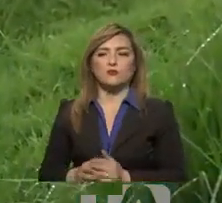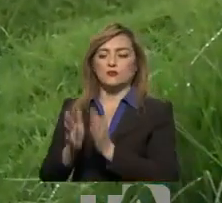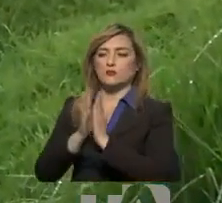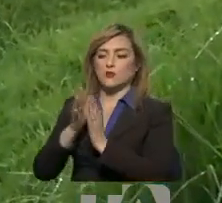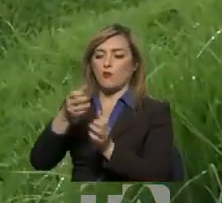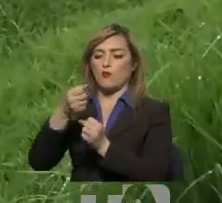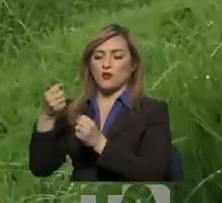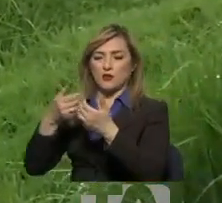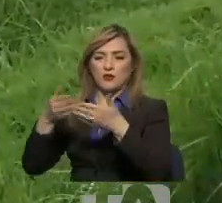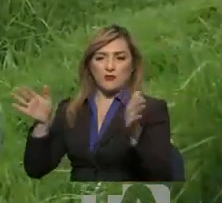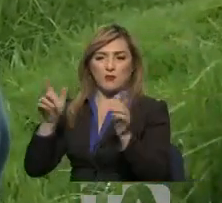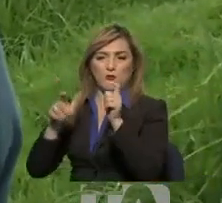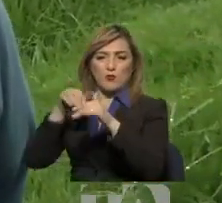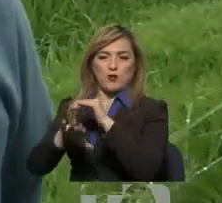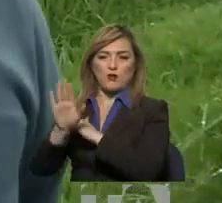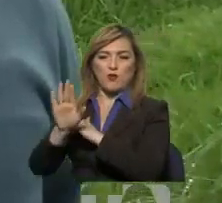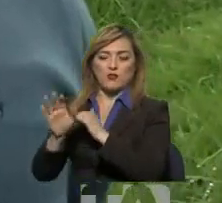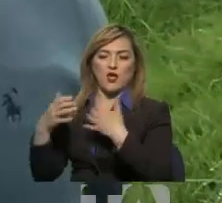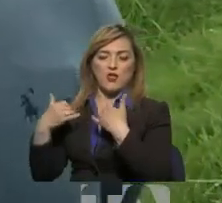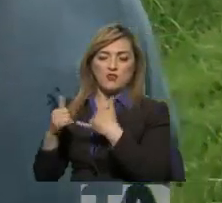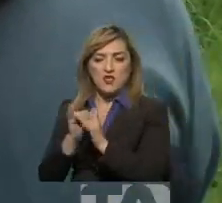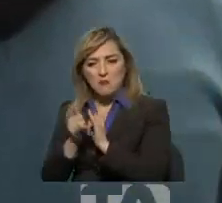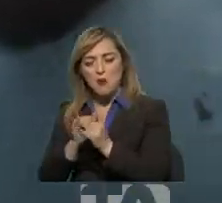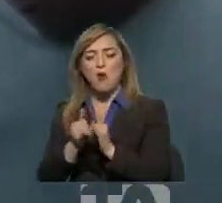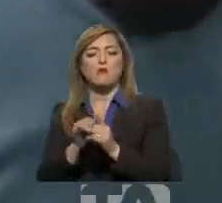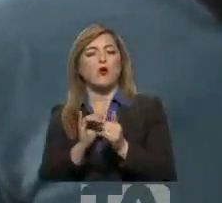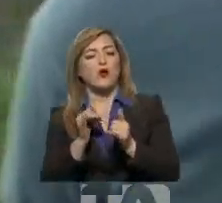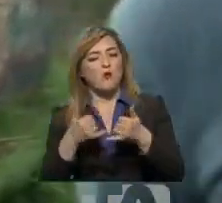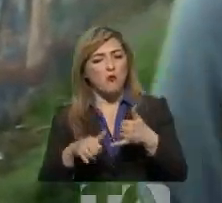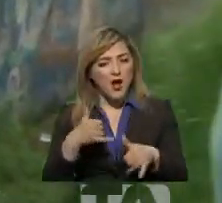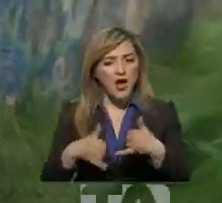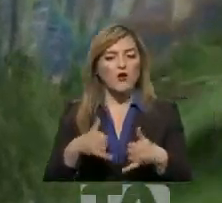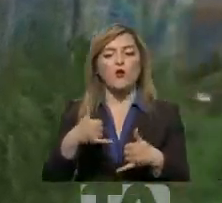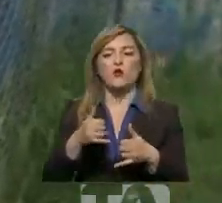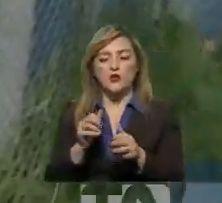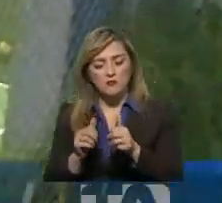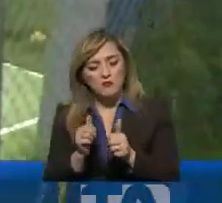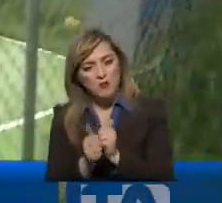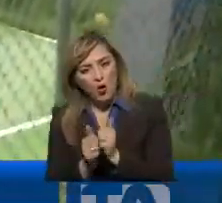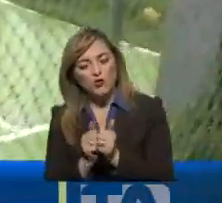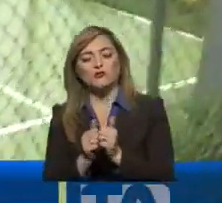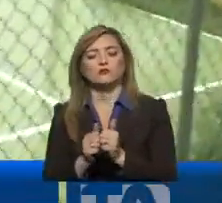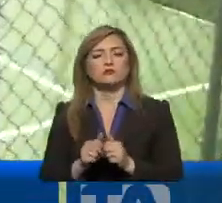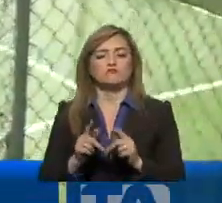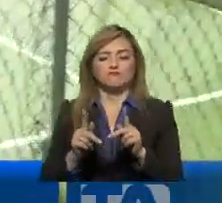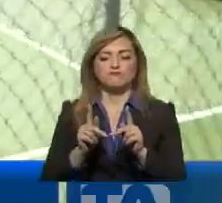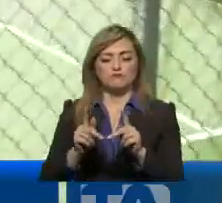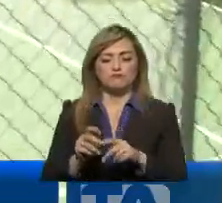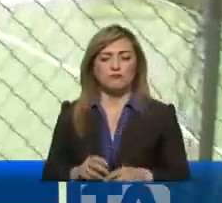las puertas para que la ciudadanía pueda ingresar a realizar actividades individuales como están permitidas debido a la emergencia